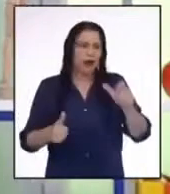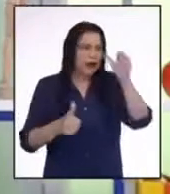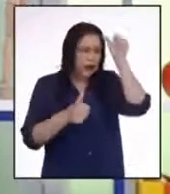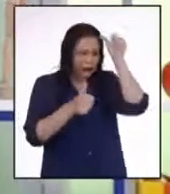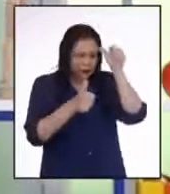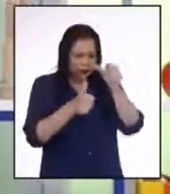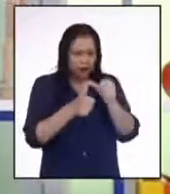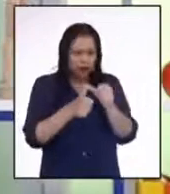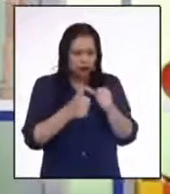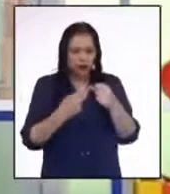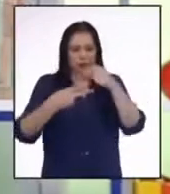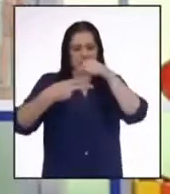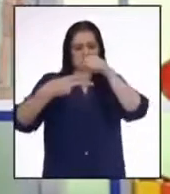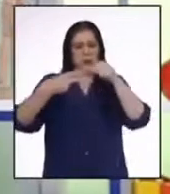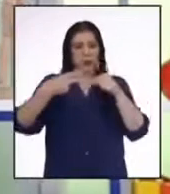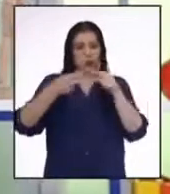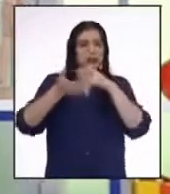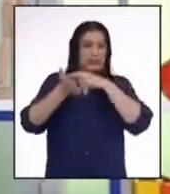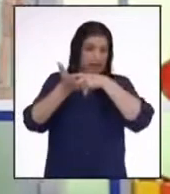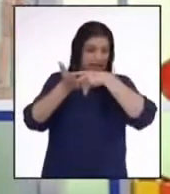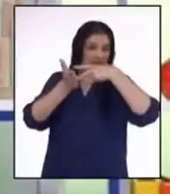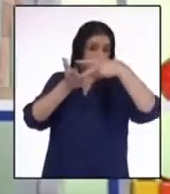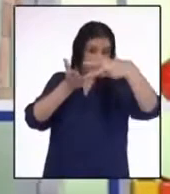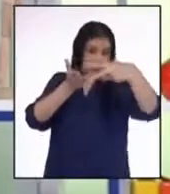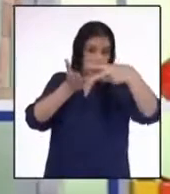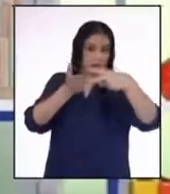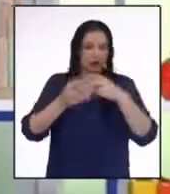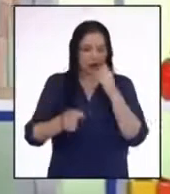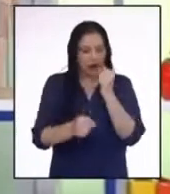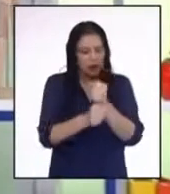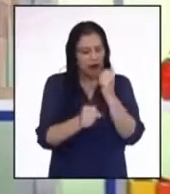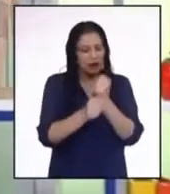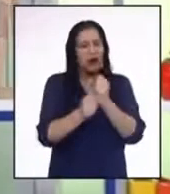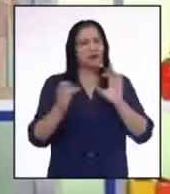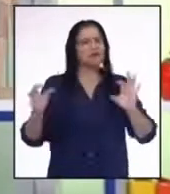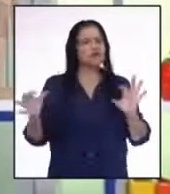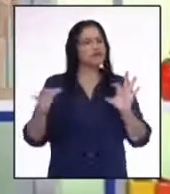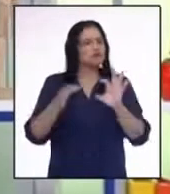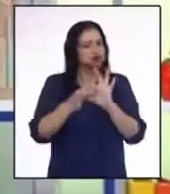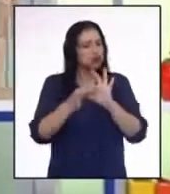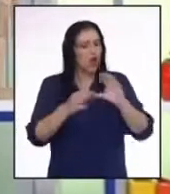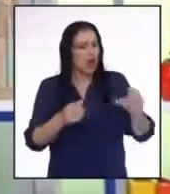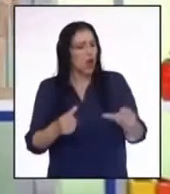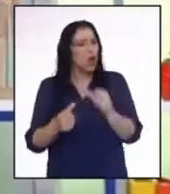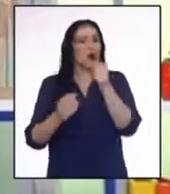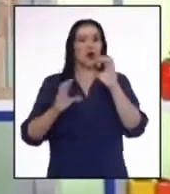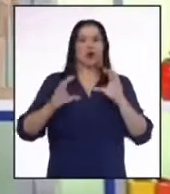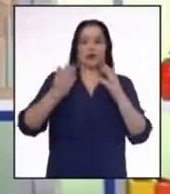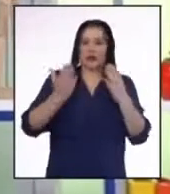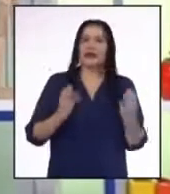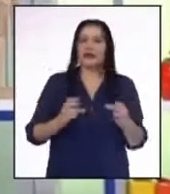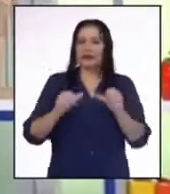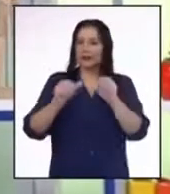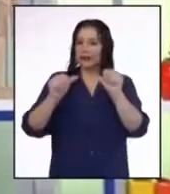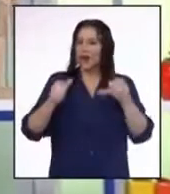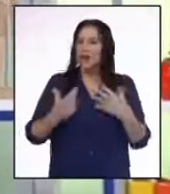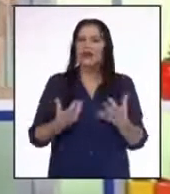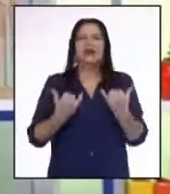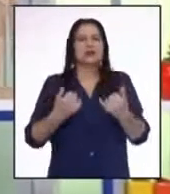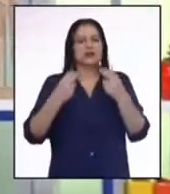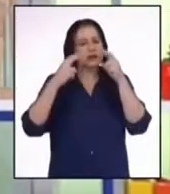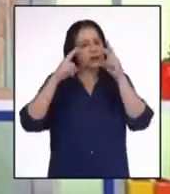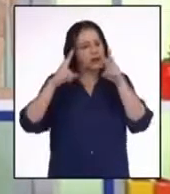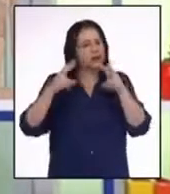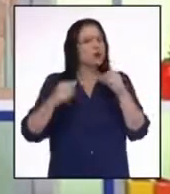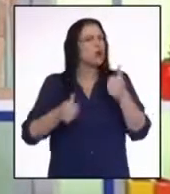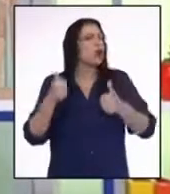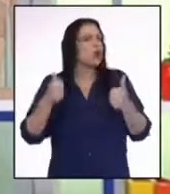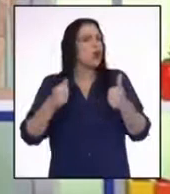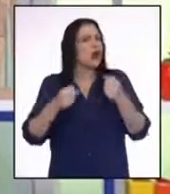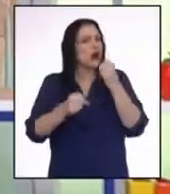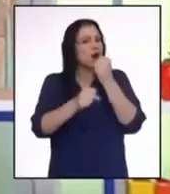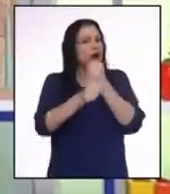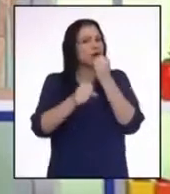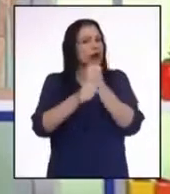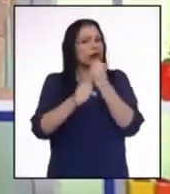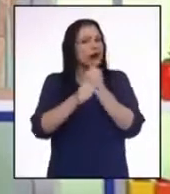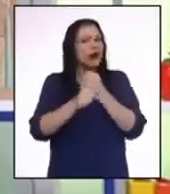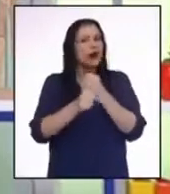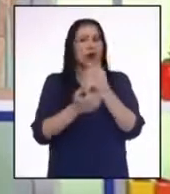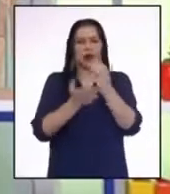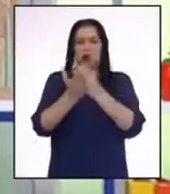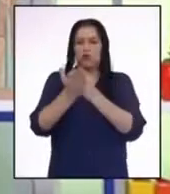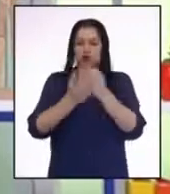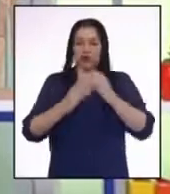Recordemos que durante estas 2 semanas estaremos trabajando articuladamente con otras áreas y esto lo estamos viendo ya con el trabajo realizado en